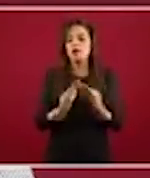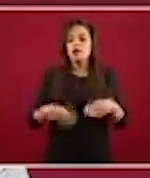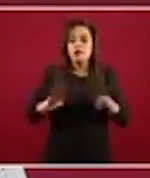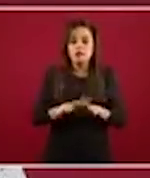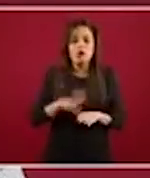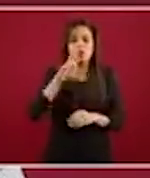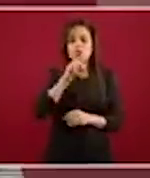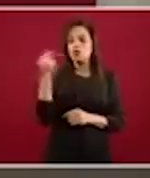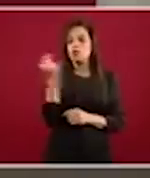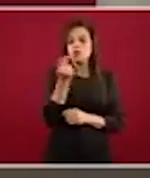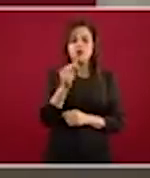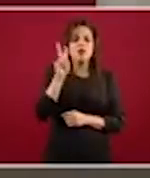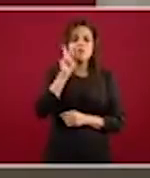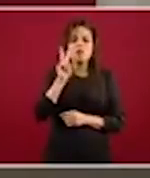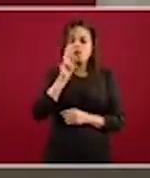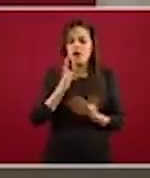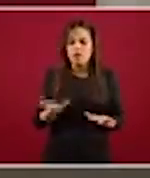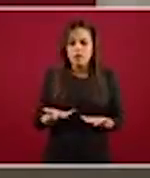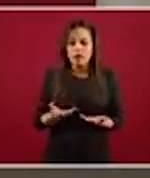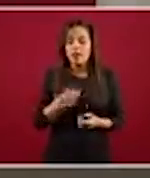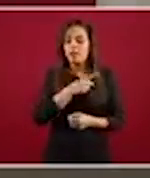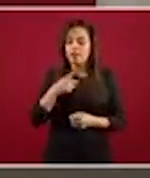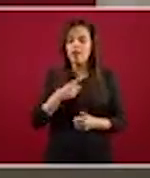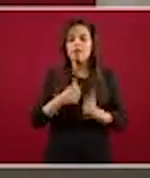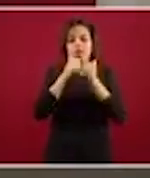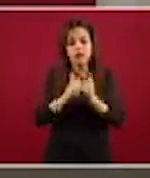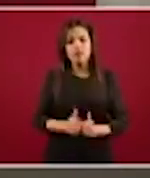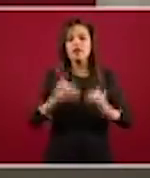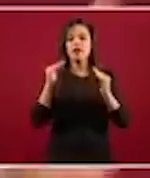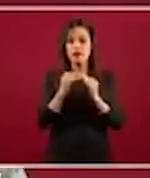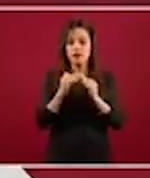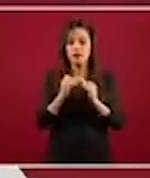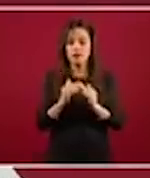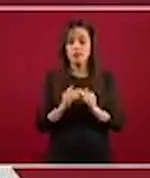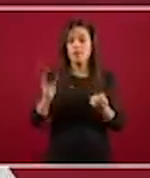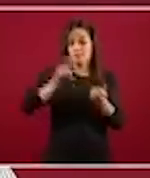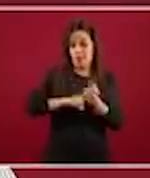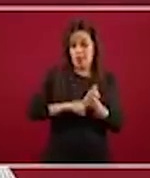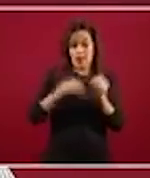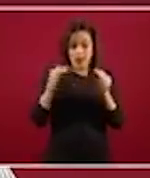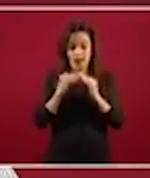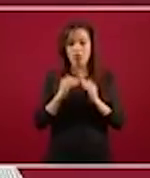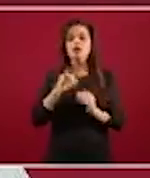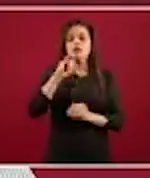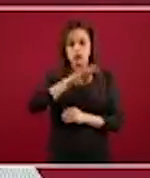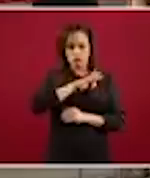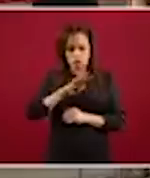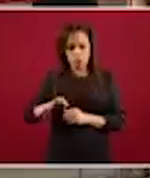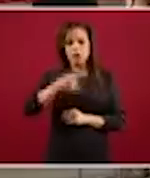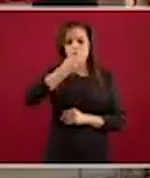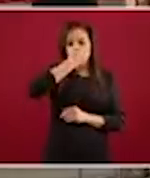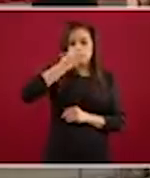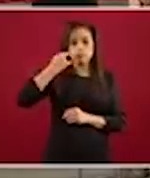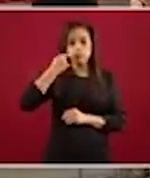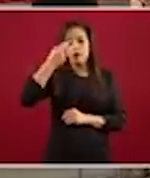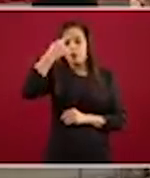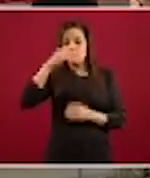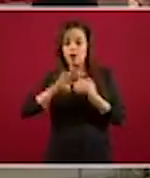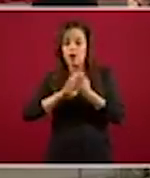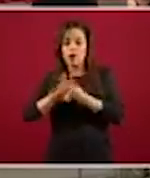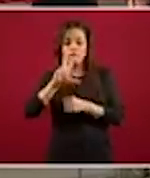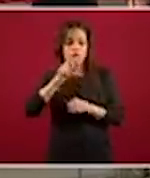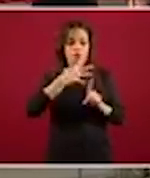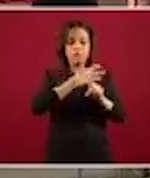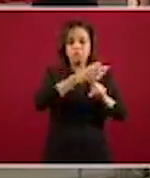debe quedar en casa. Y en casa puede usar un cubrebocas para disminuir el riesgo de contagiar a sus familiares. Entonces, en la disposición y manejo